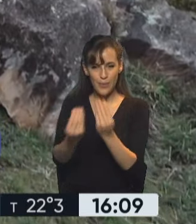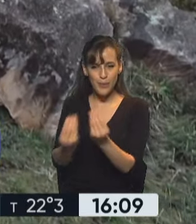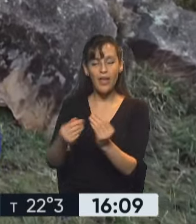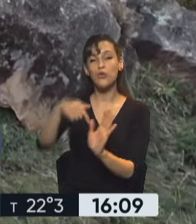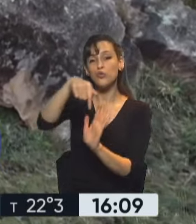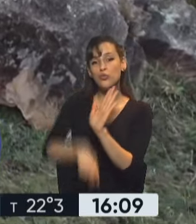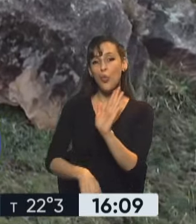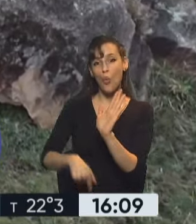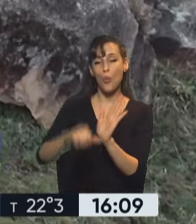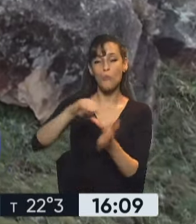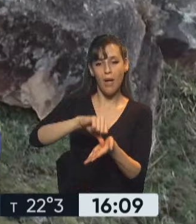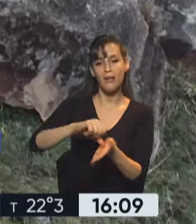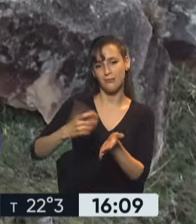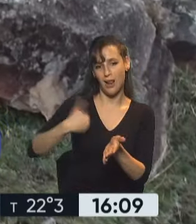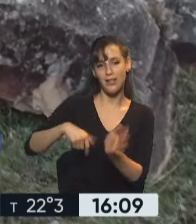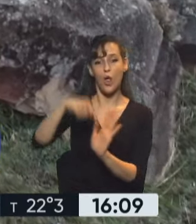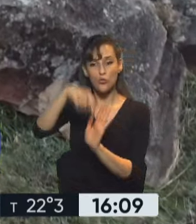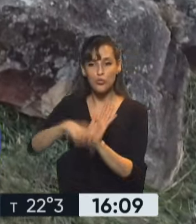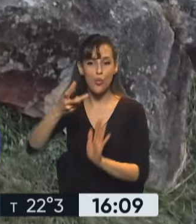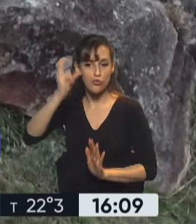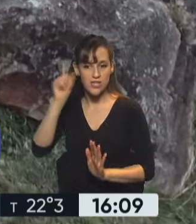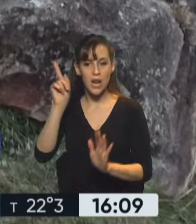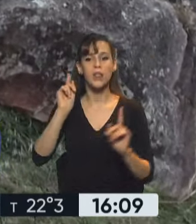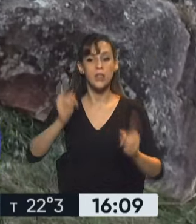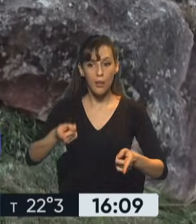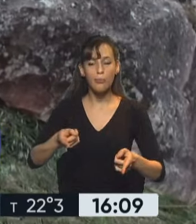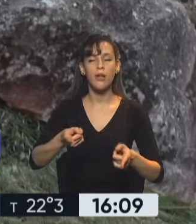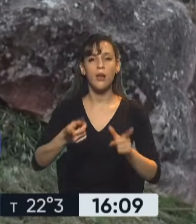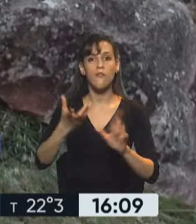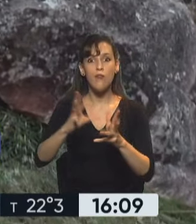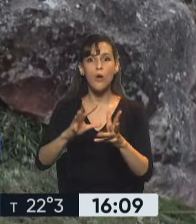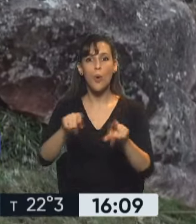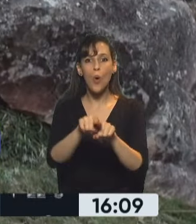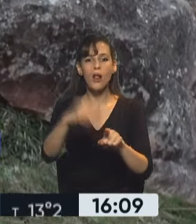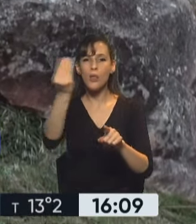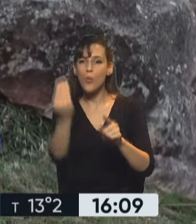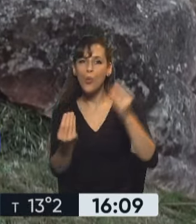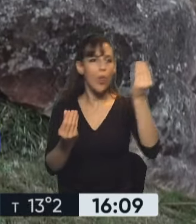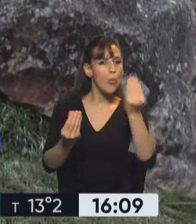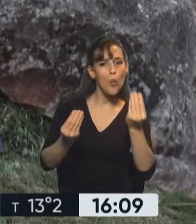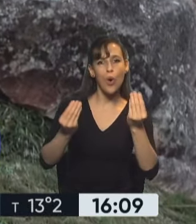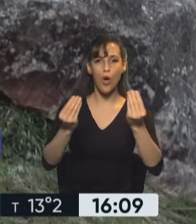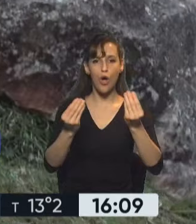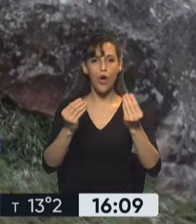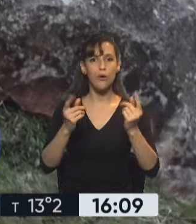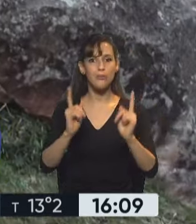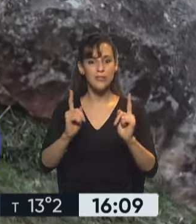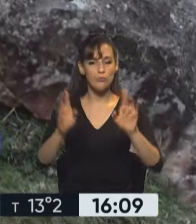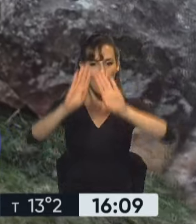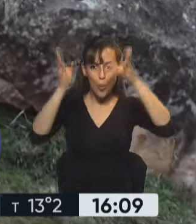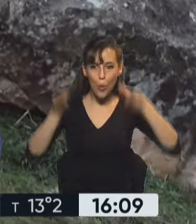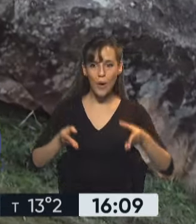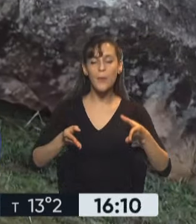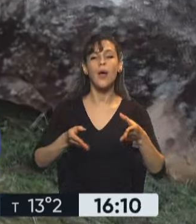país, en el sur de Chile, hay este tipo de representaciones en danzas, en elementos musicales y